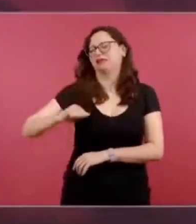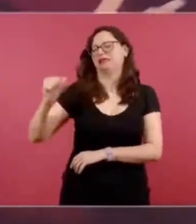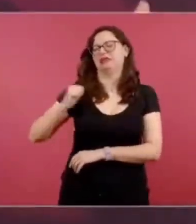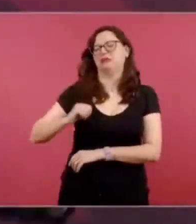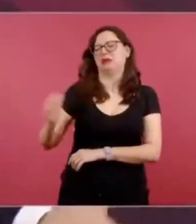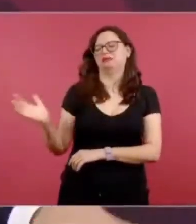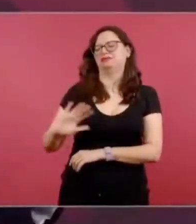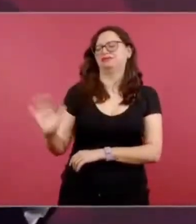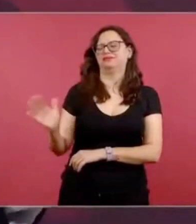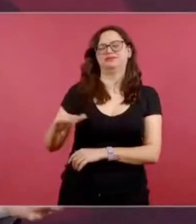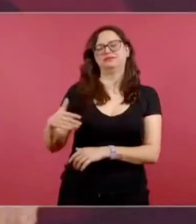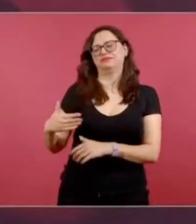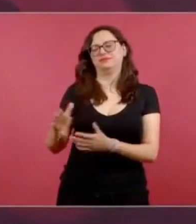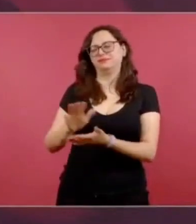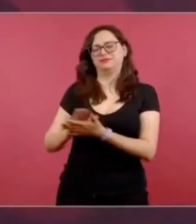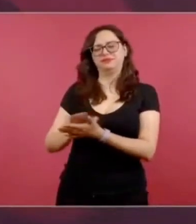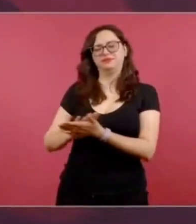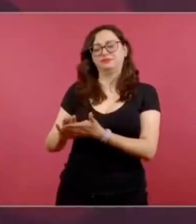¿Y cómo